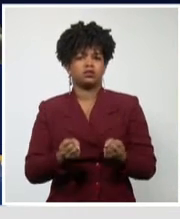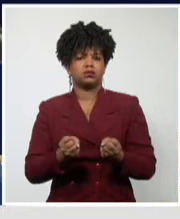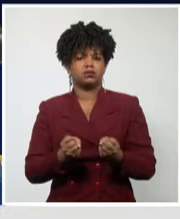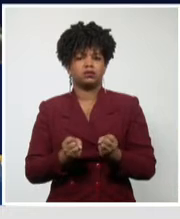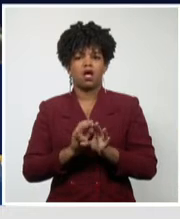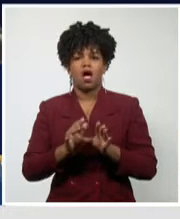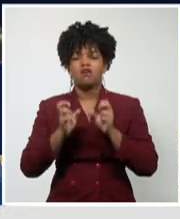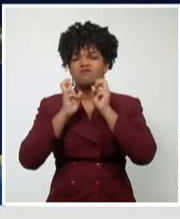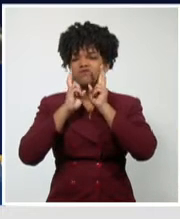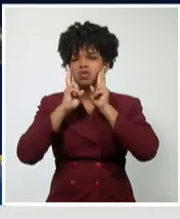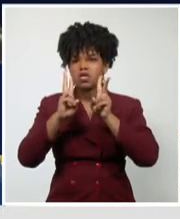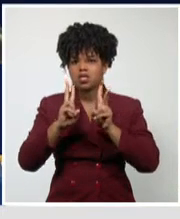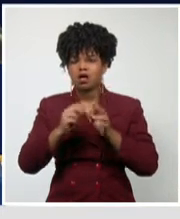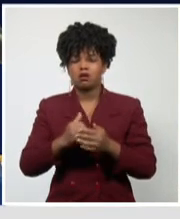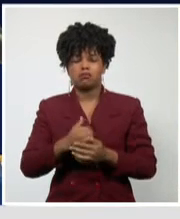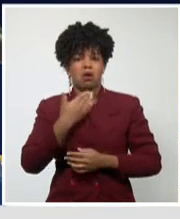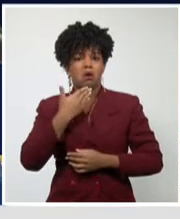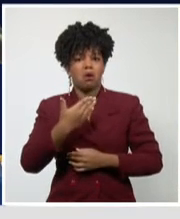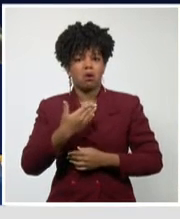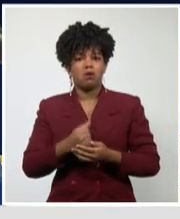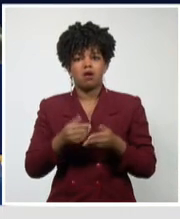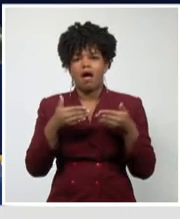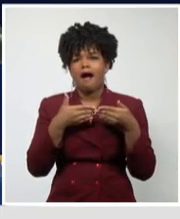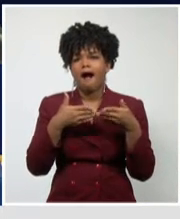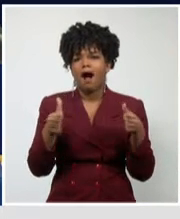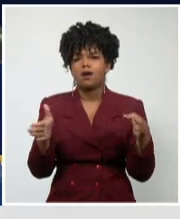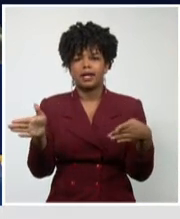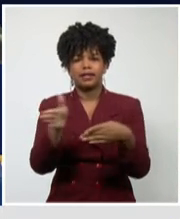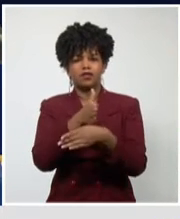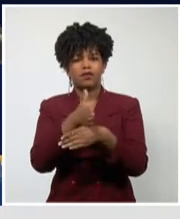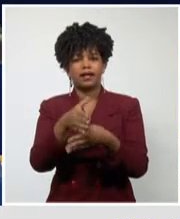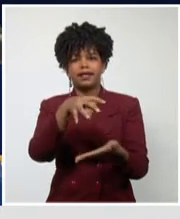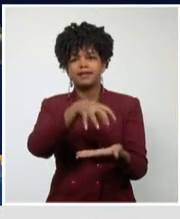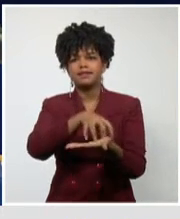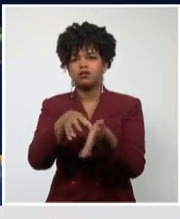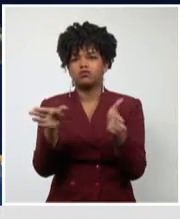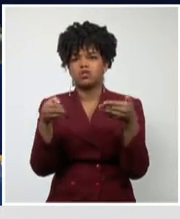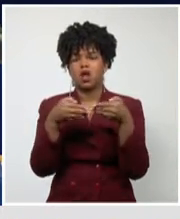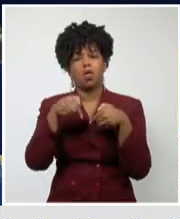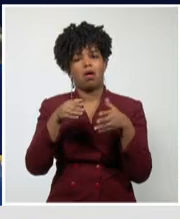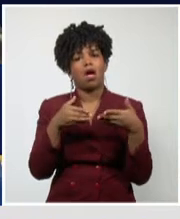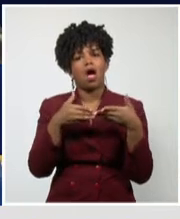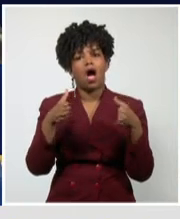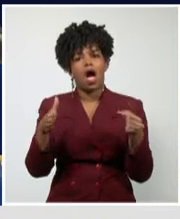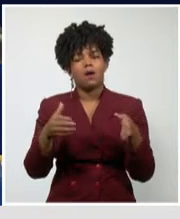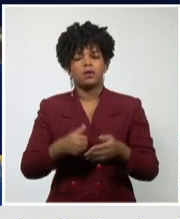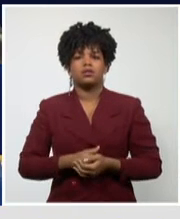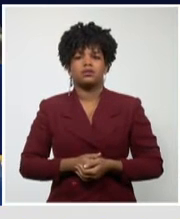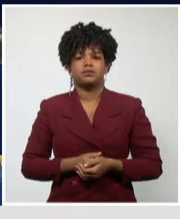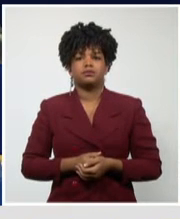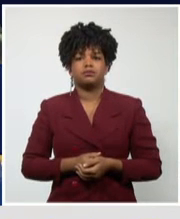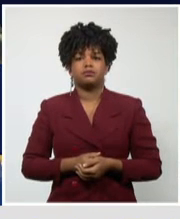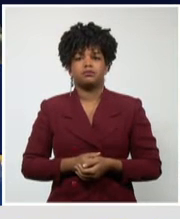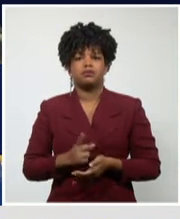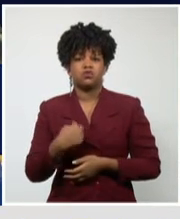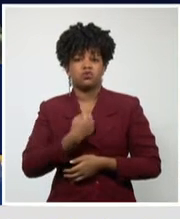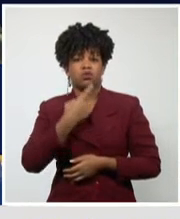vida, abriendo diferentes centros, lo cual indiscutiblemente, y como vimos también